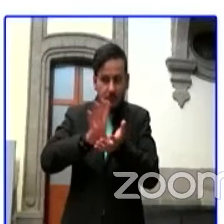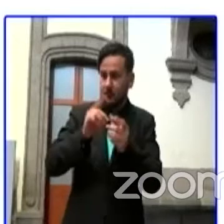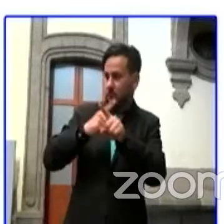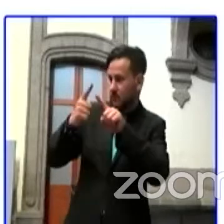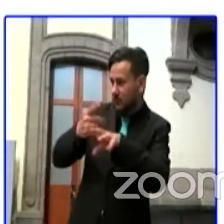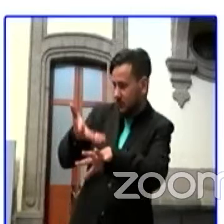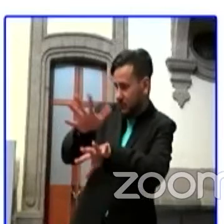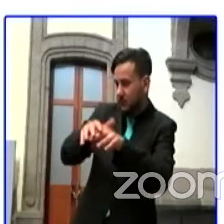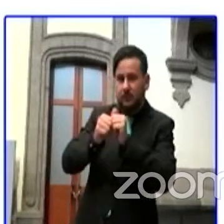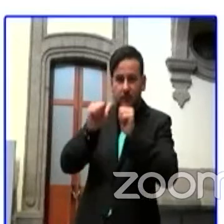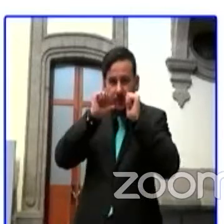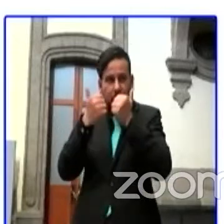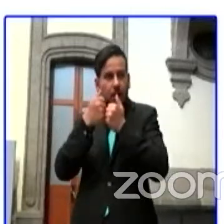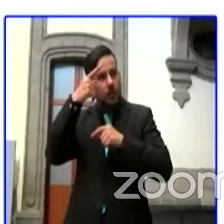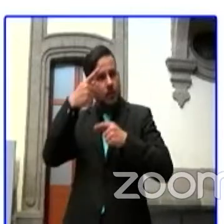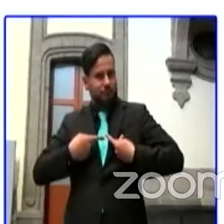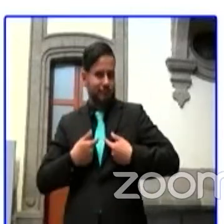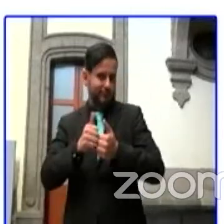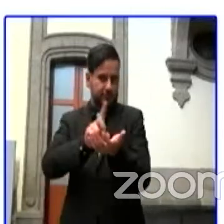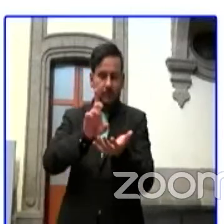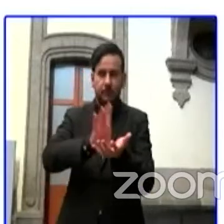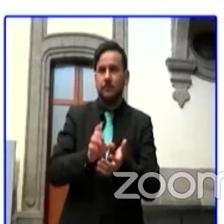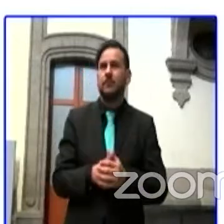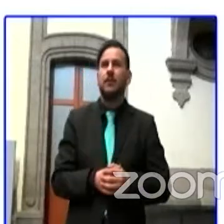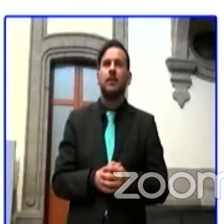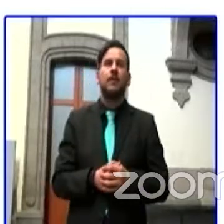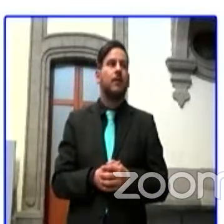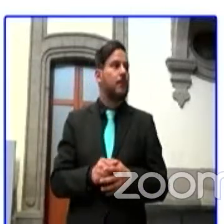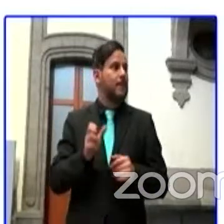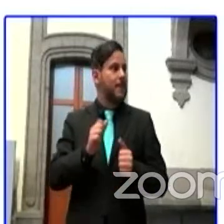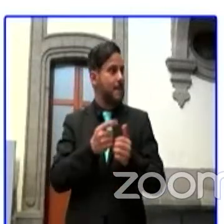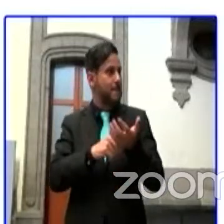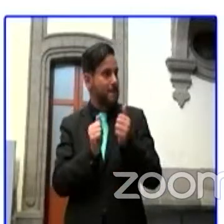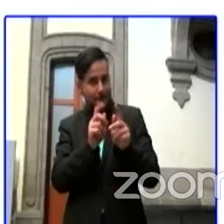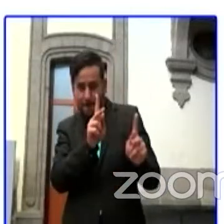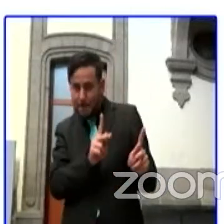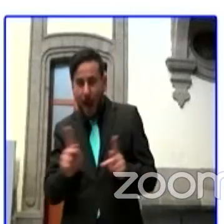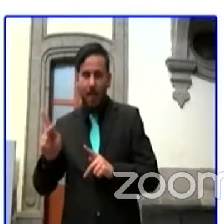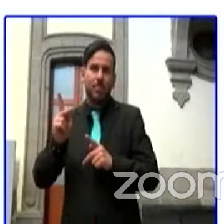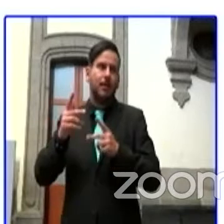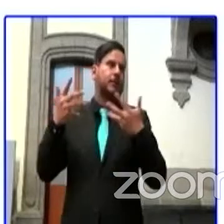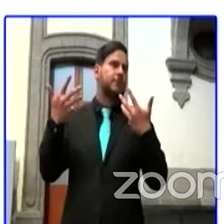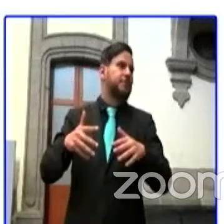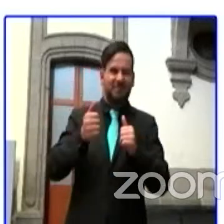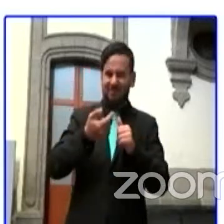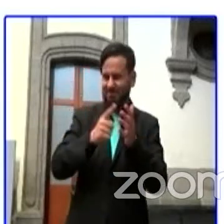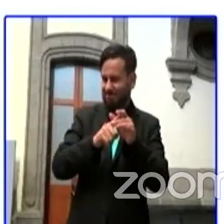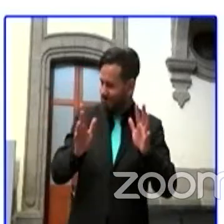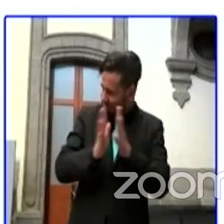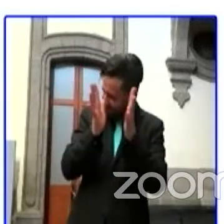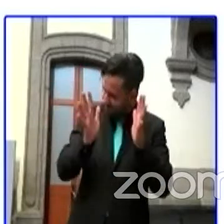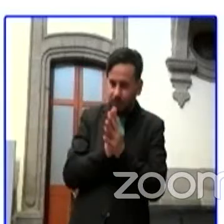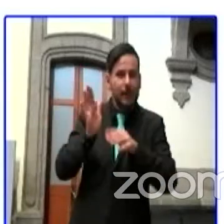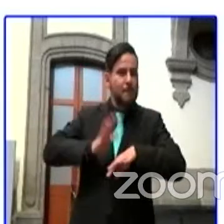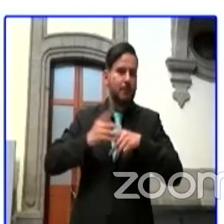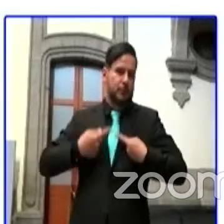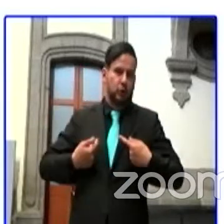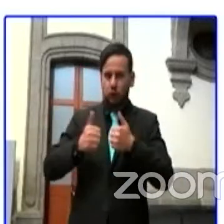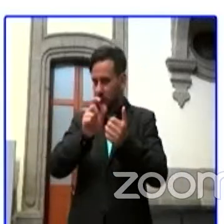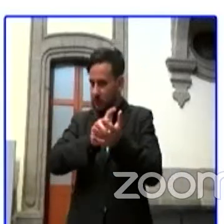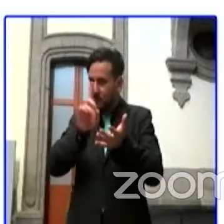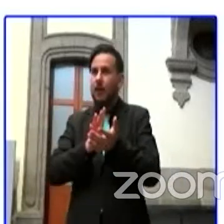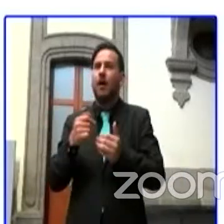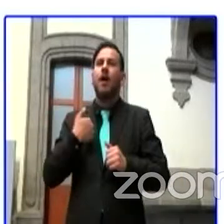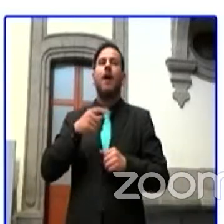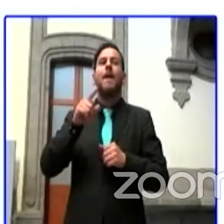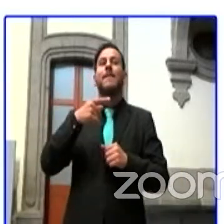asociaciones de y para personas con discapacidad. Es el plan estatal donde han participado más personas con discapacidad y donde la